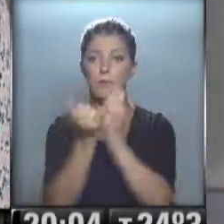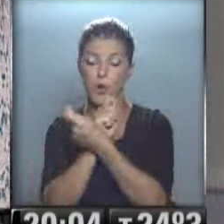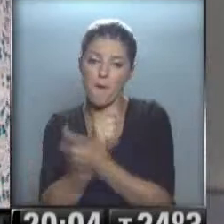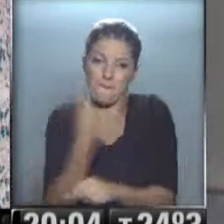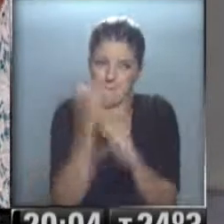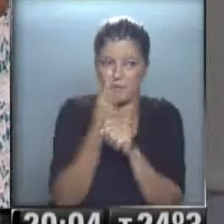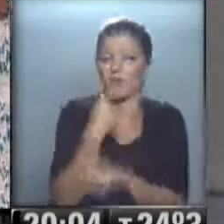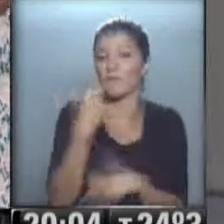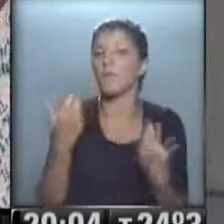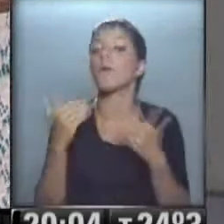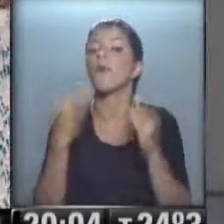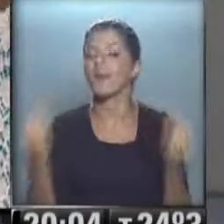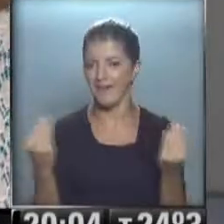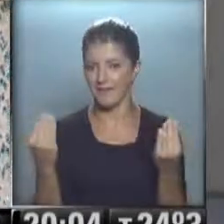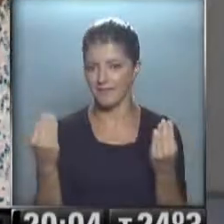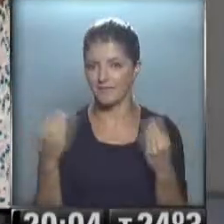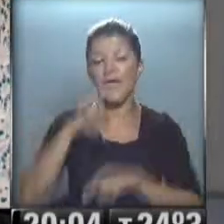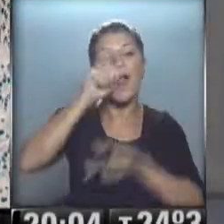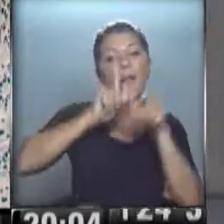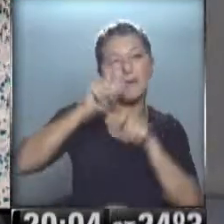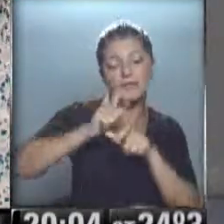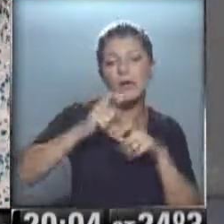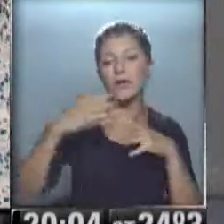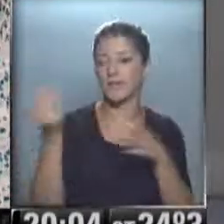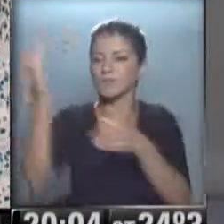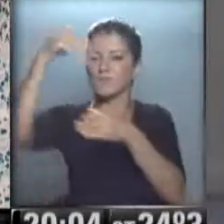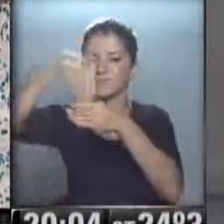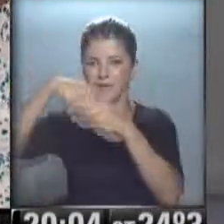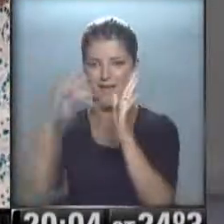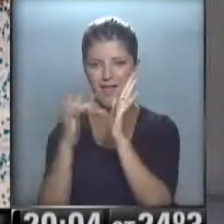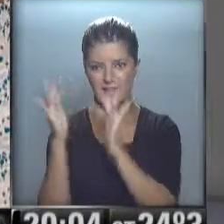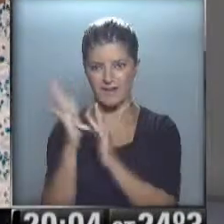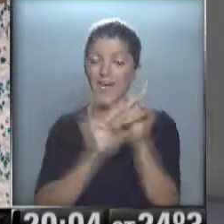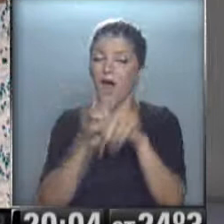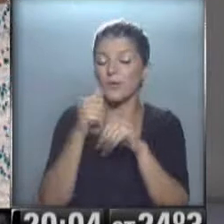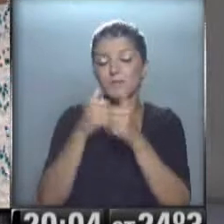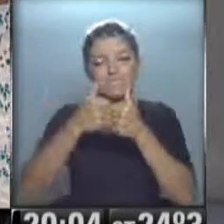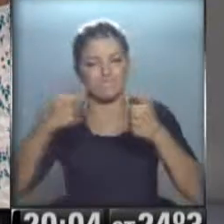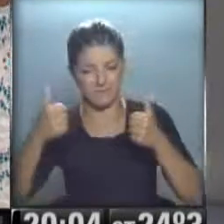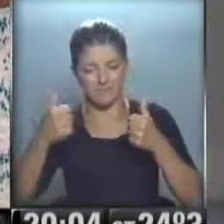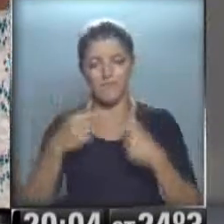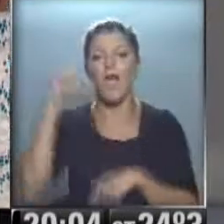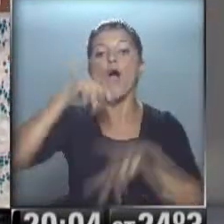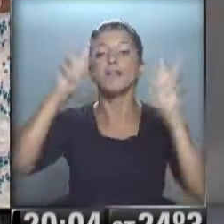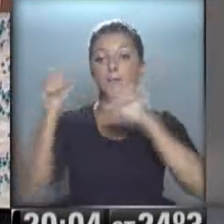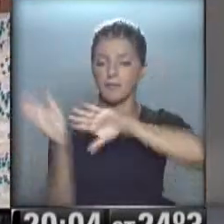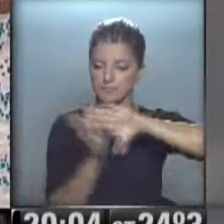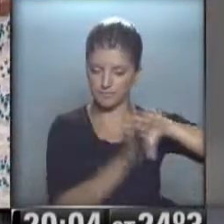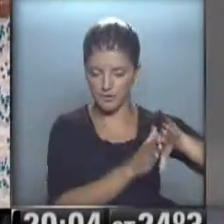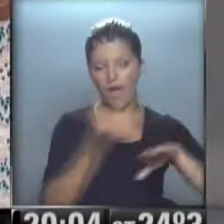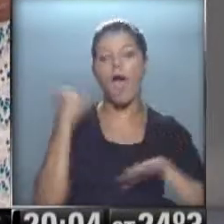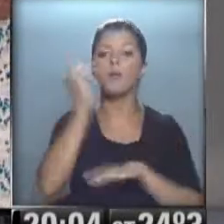es que ha acercado a la gente, a la Iglesia que estaba un poquito alejada. Vamos ahora a cambiar de tema, vamos a hablar de la